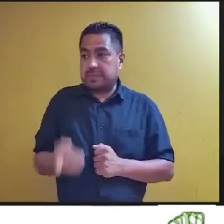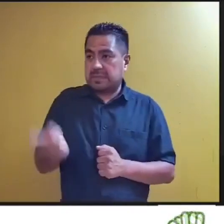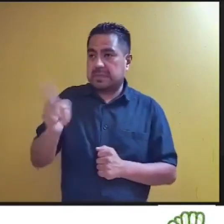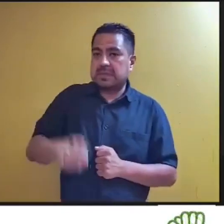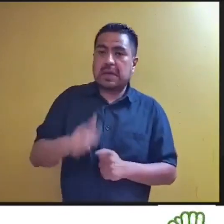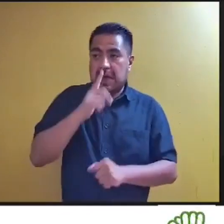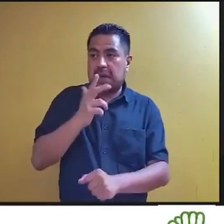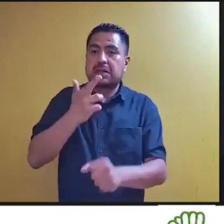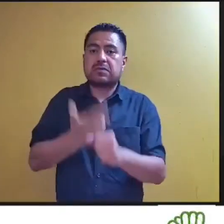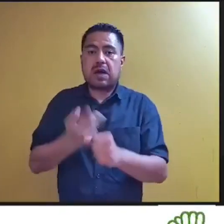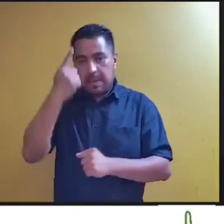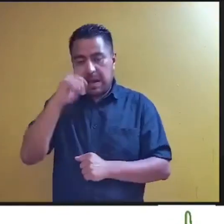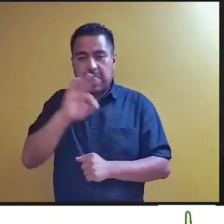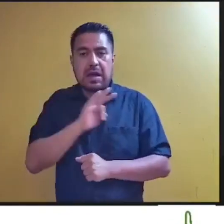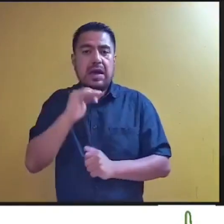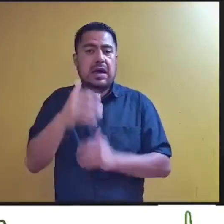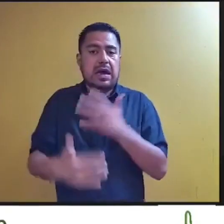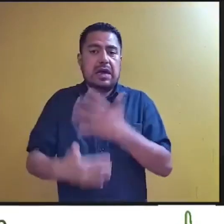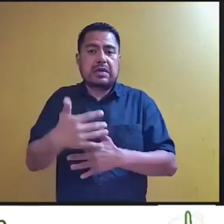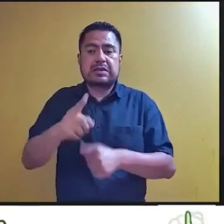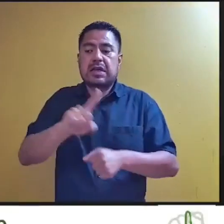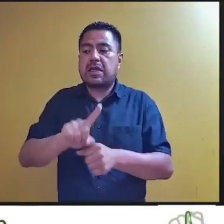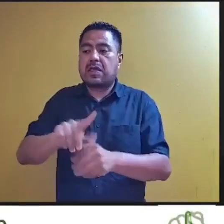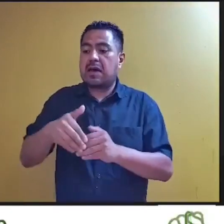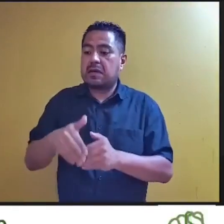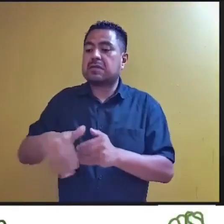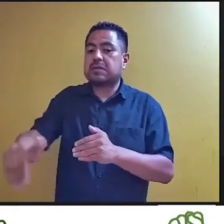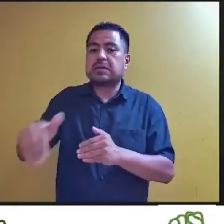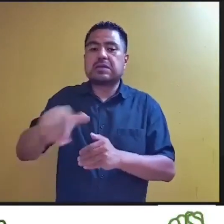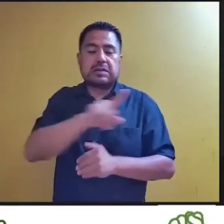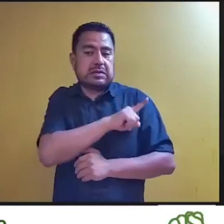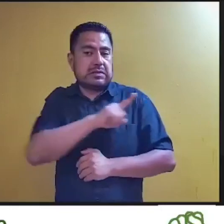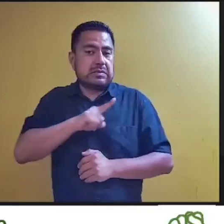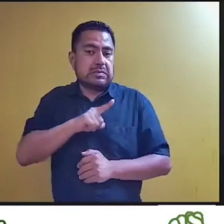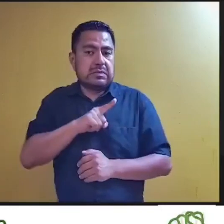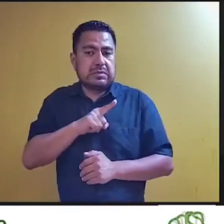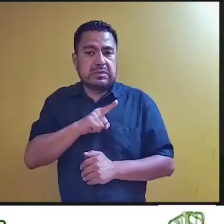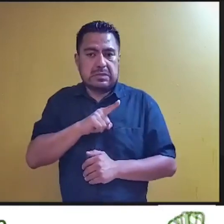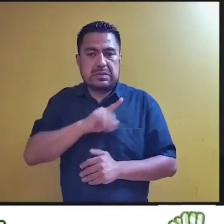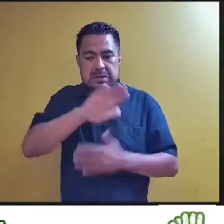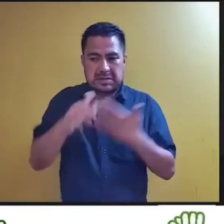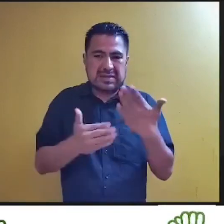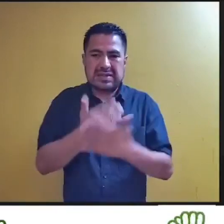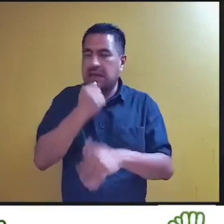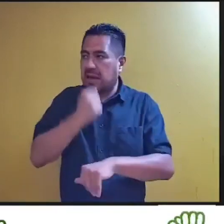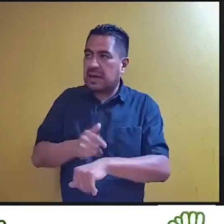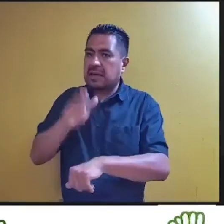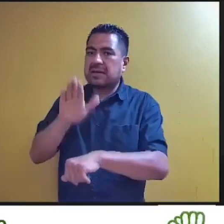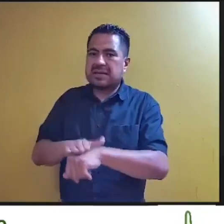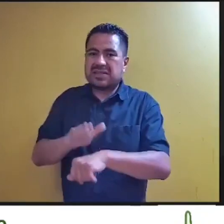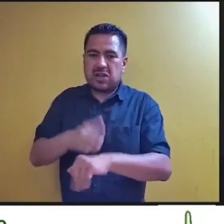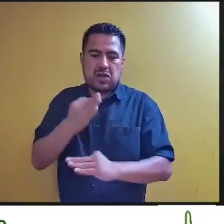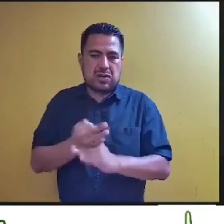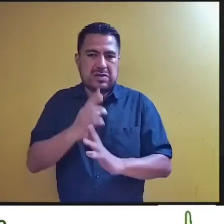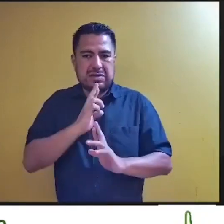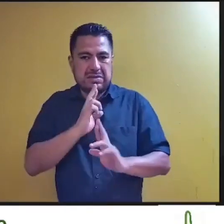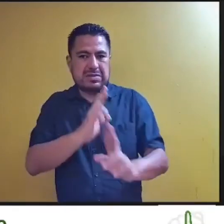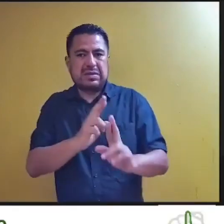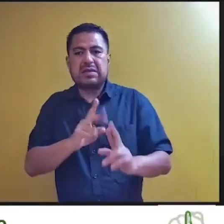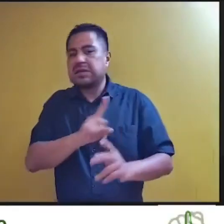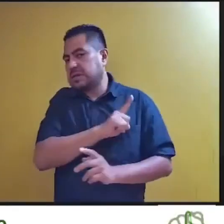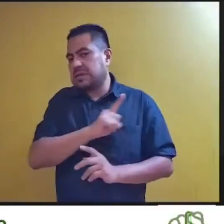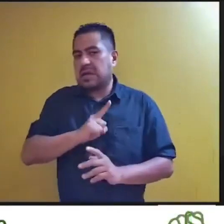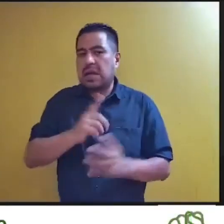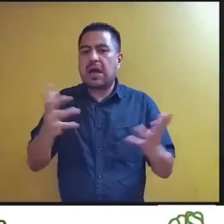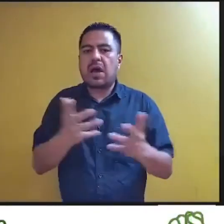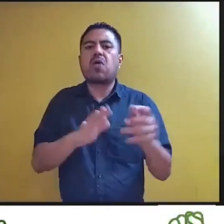autoridad responsable para que en un plazo de 15 días hábiles contados a partir del día siguiente de la notificación de la presente resolución, realizar